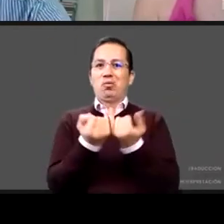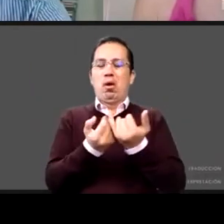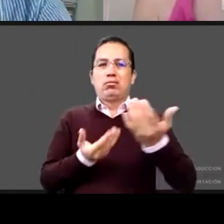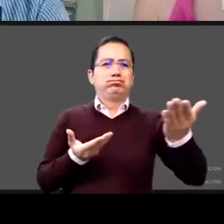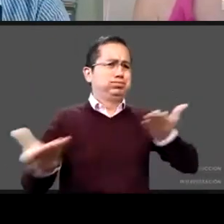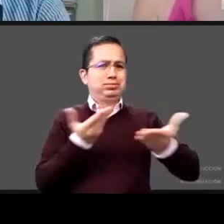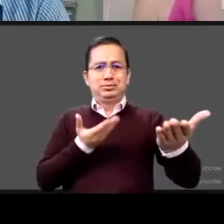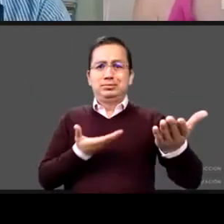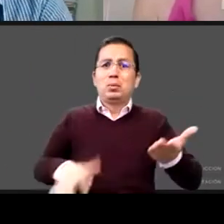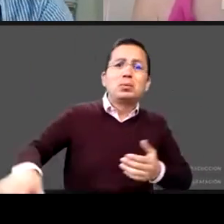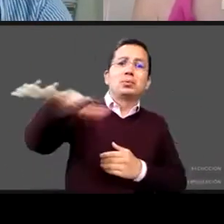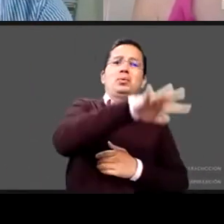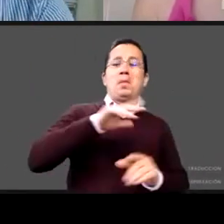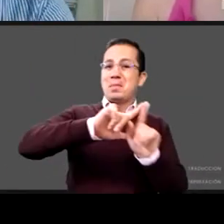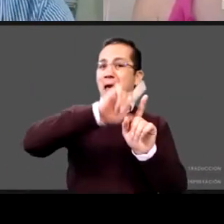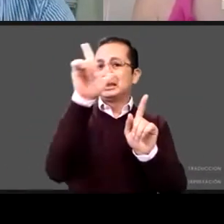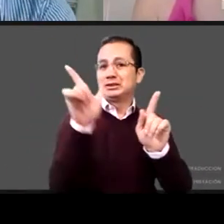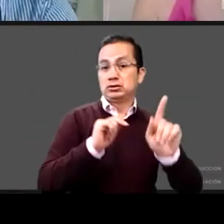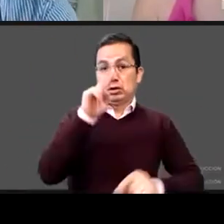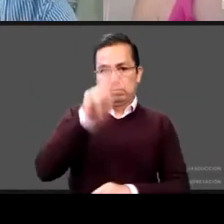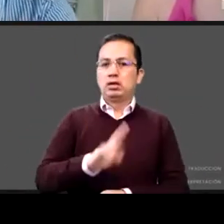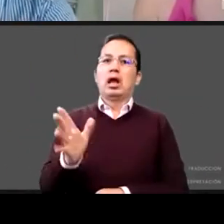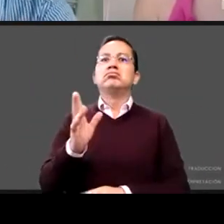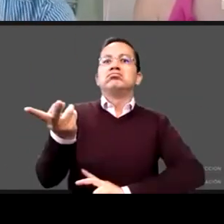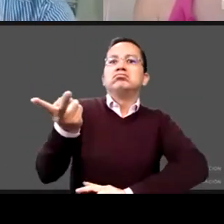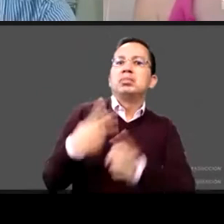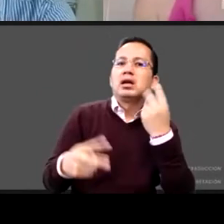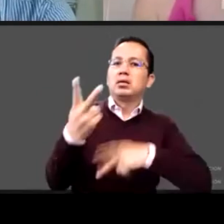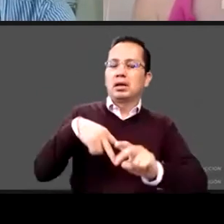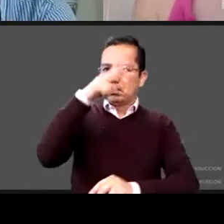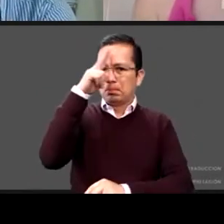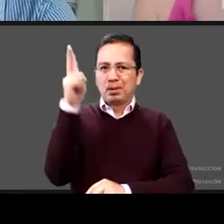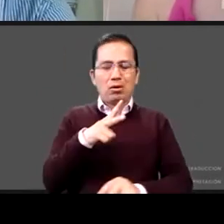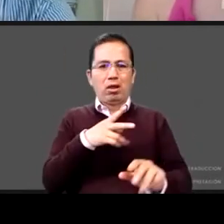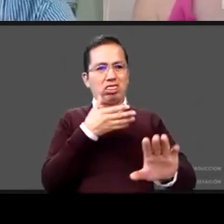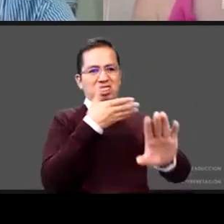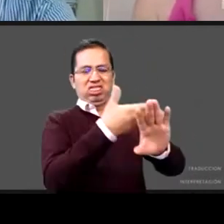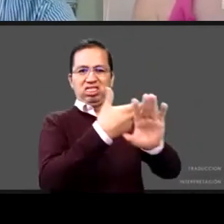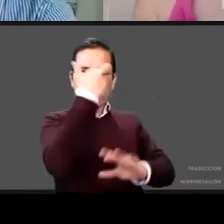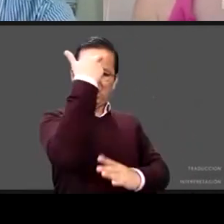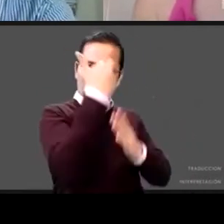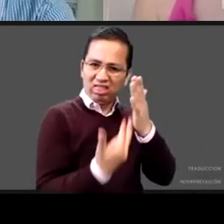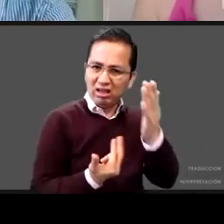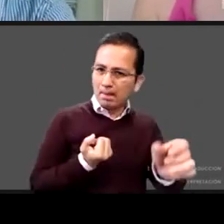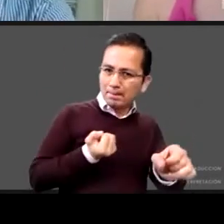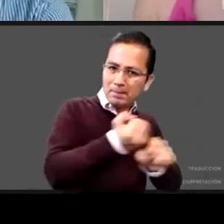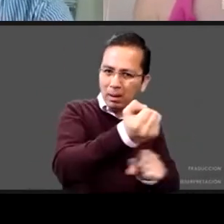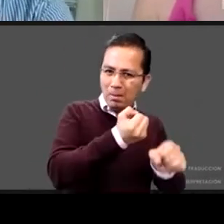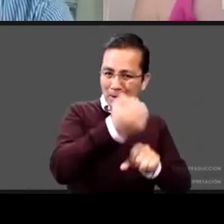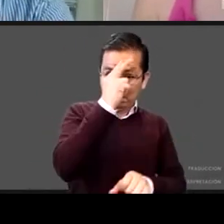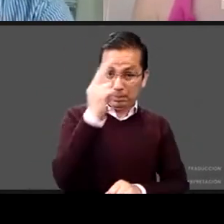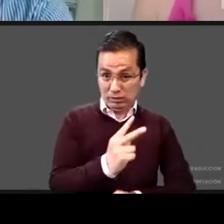de múltiples violencias de manera muy exacerbada. Yo me voy a concentrar más en la parte legal y en la